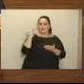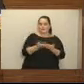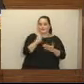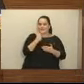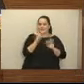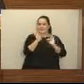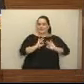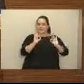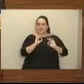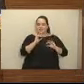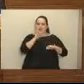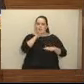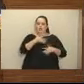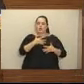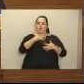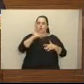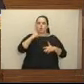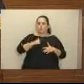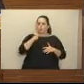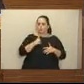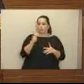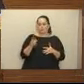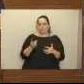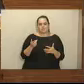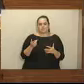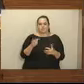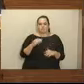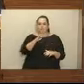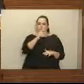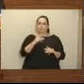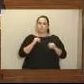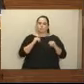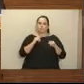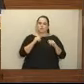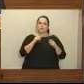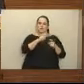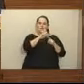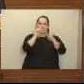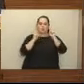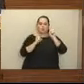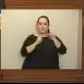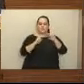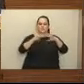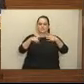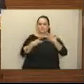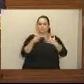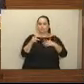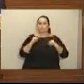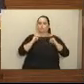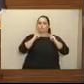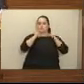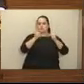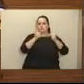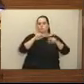una magnífica oportunidad. Puede empezar por contestar a 7 sencillas preguntas que yo creo que a todos